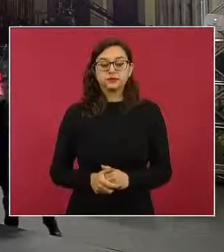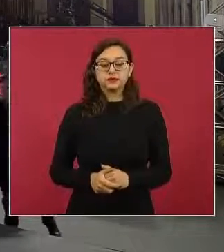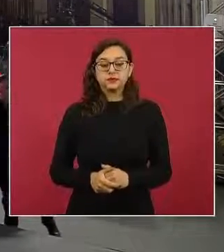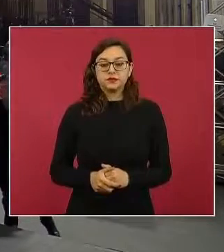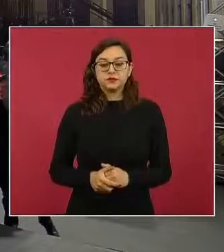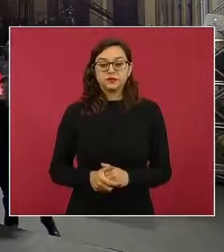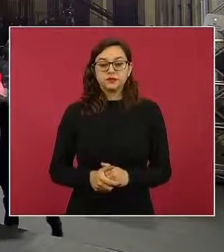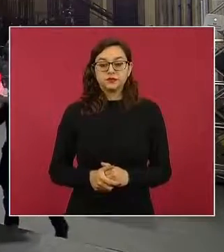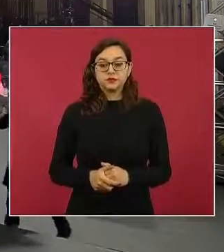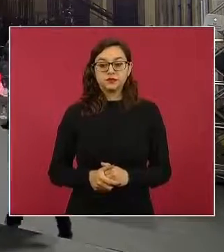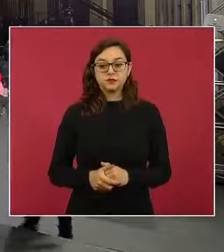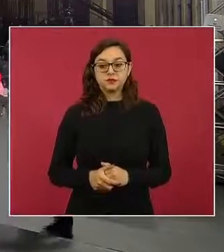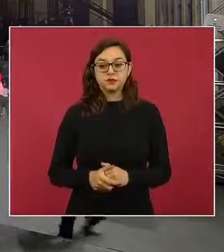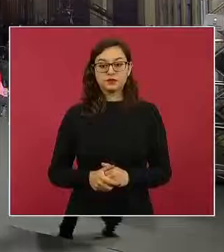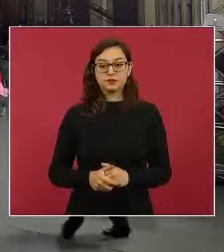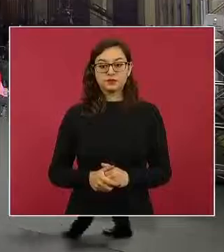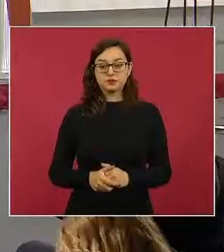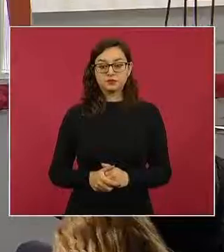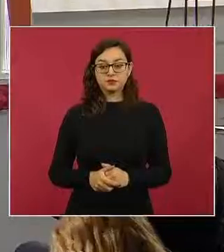Gracias.